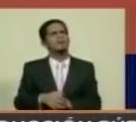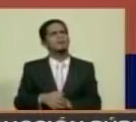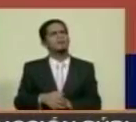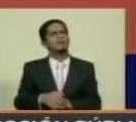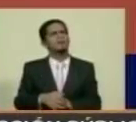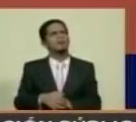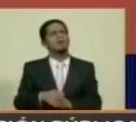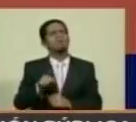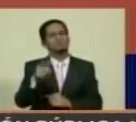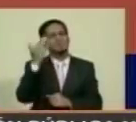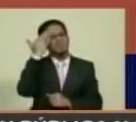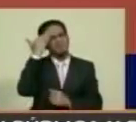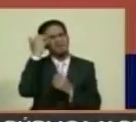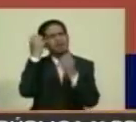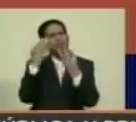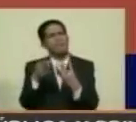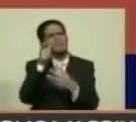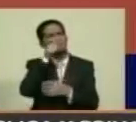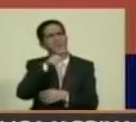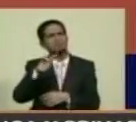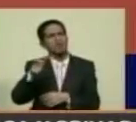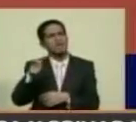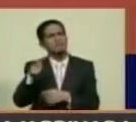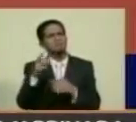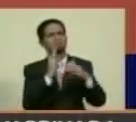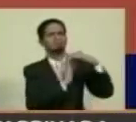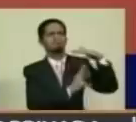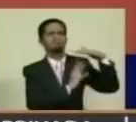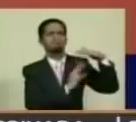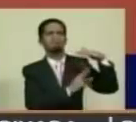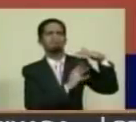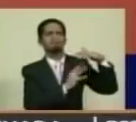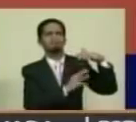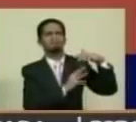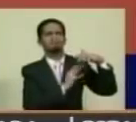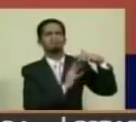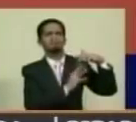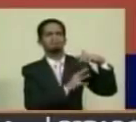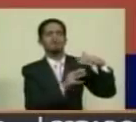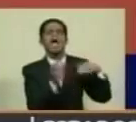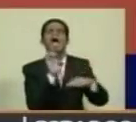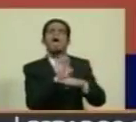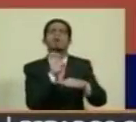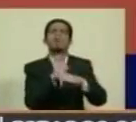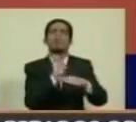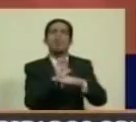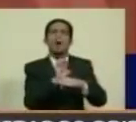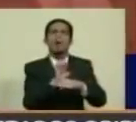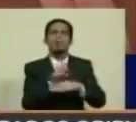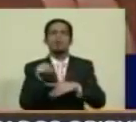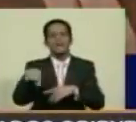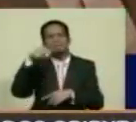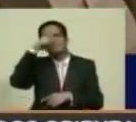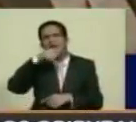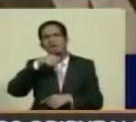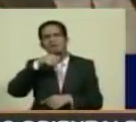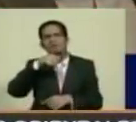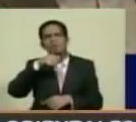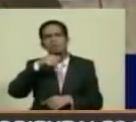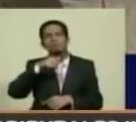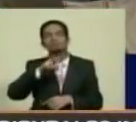que, según este mentiroso, han ingresado a Ecuador en el último año?